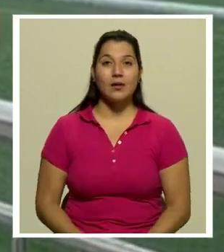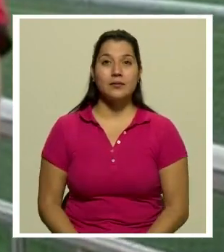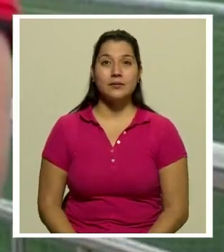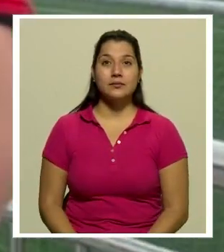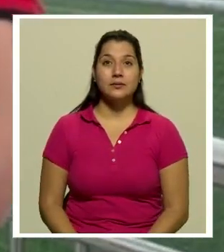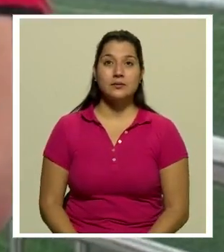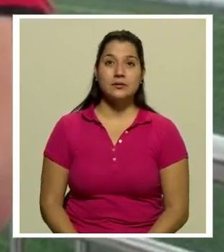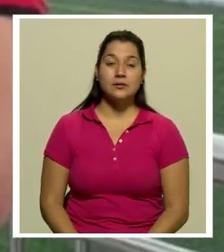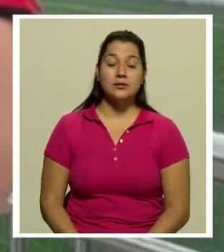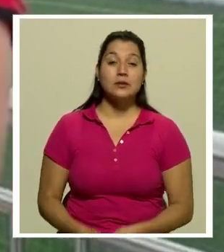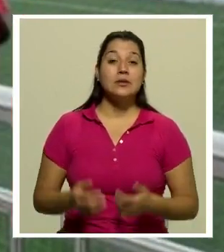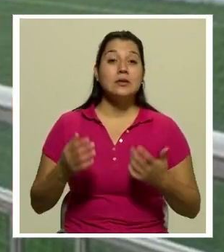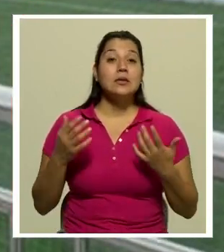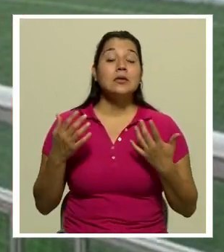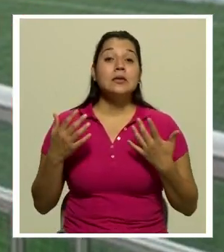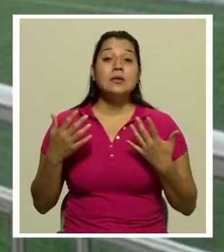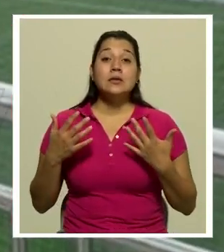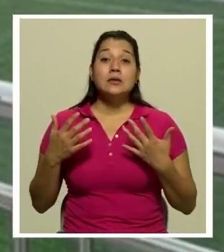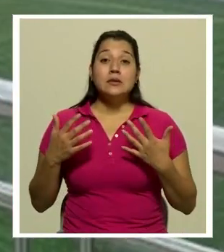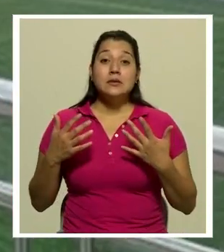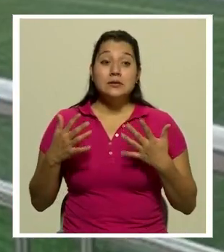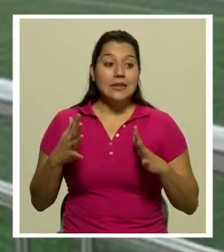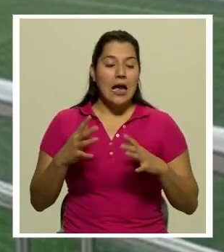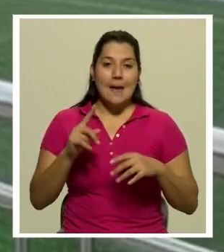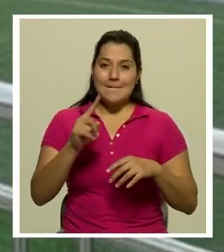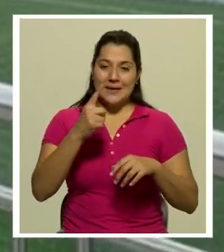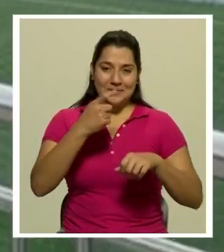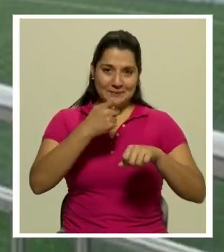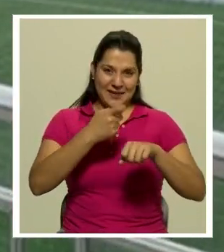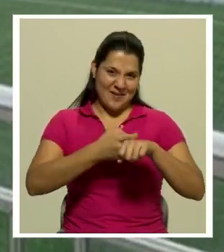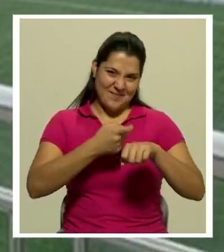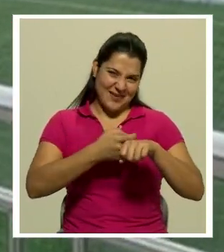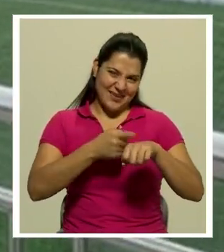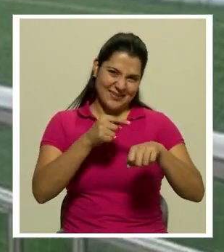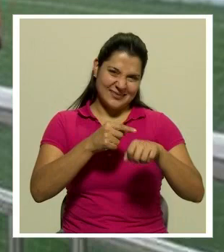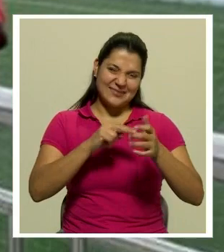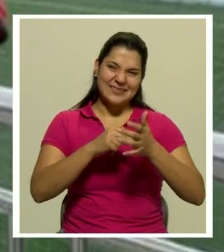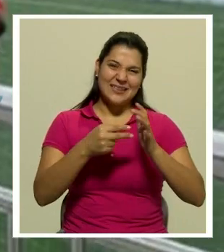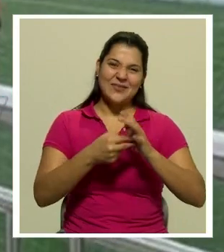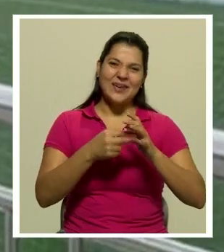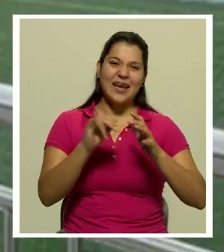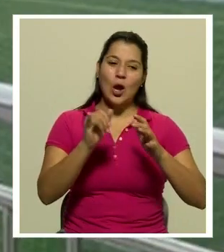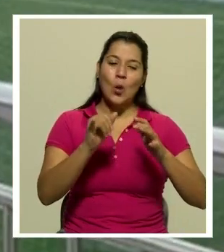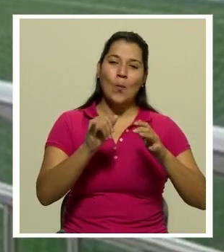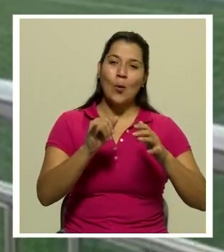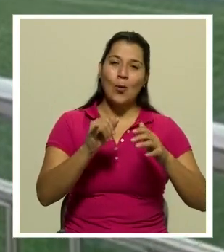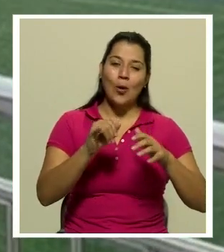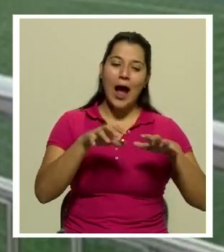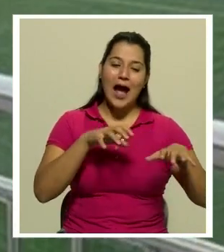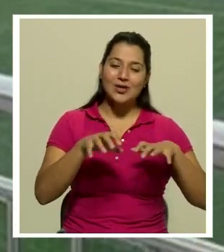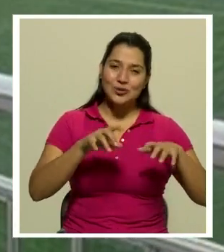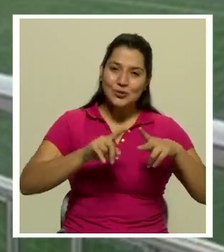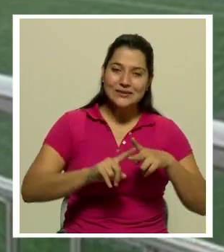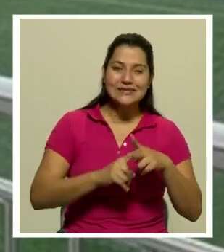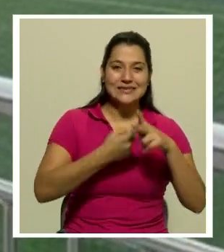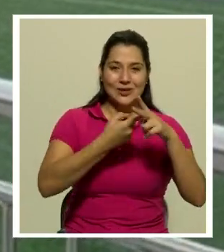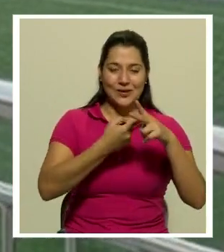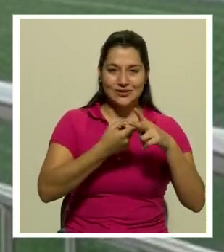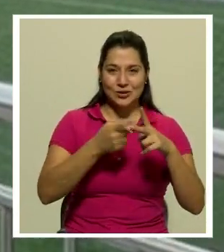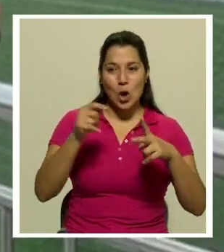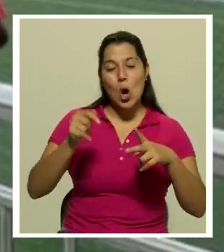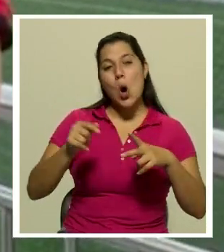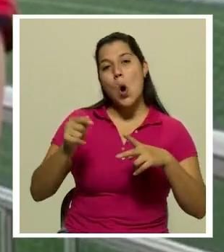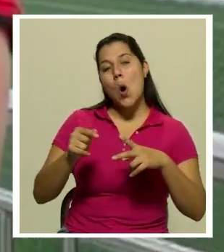para que todo el fútbol nacional tome este camino, como en otros países pasó con otros clubes. El día de hoy es Liga